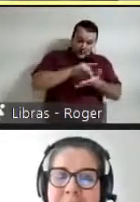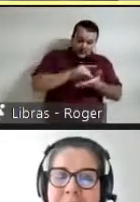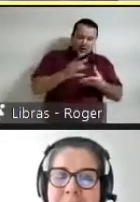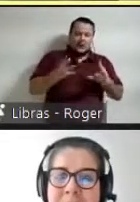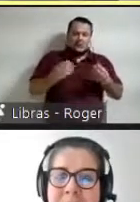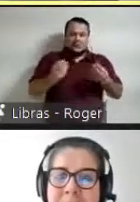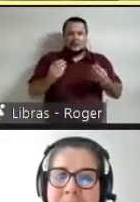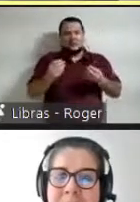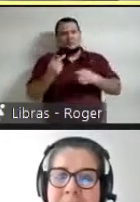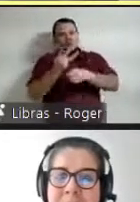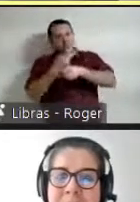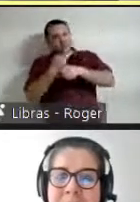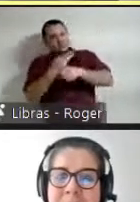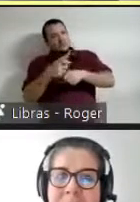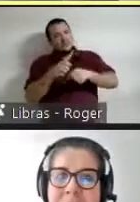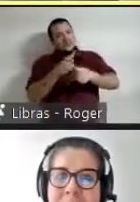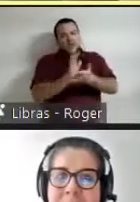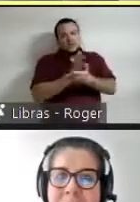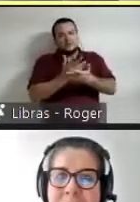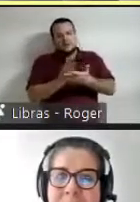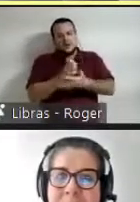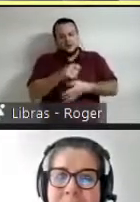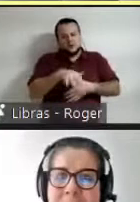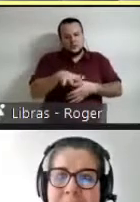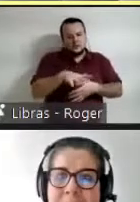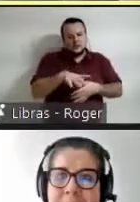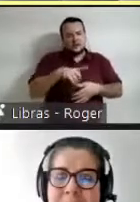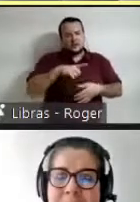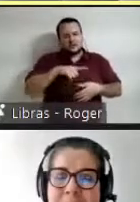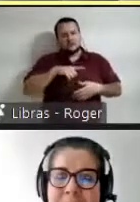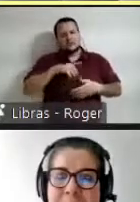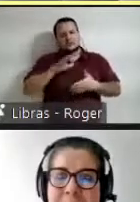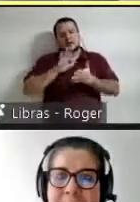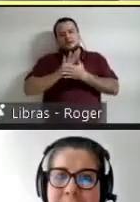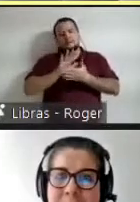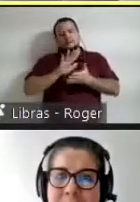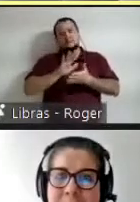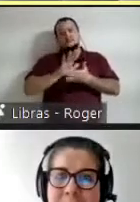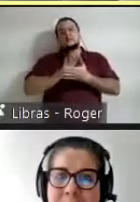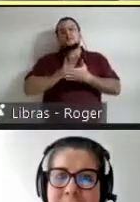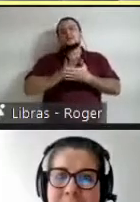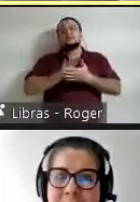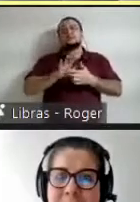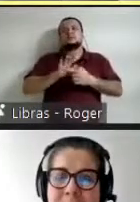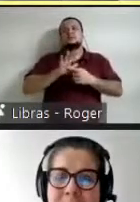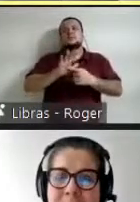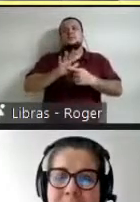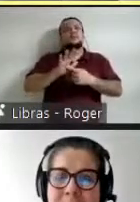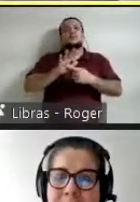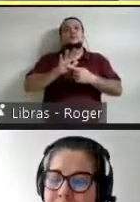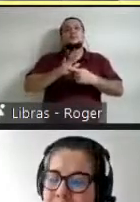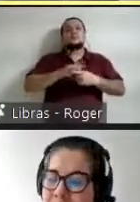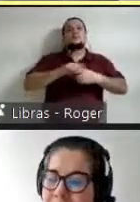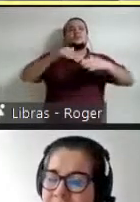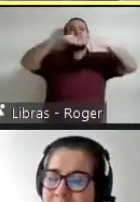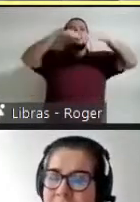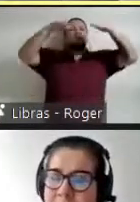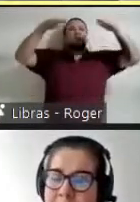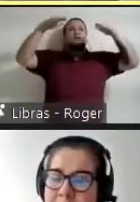presentarán techos de madera serigrafiados tienen con motivos de la época son patroleros esto es un